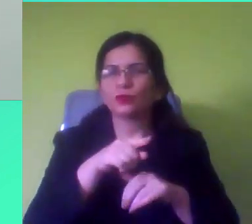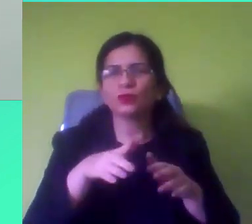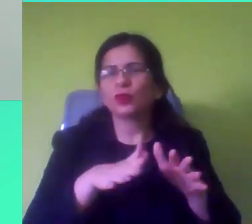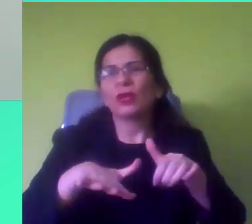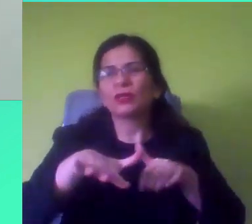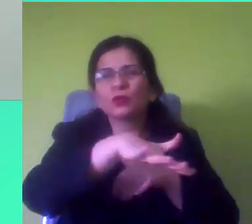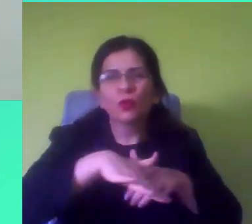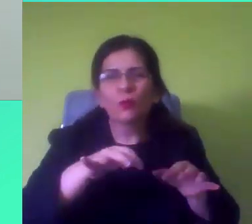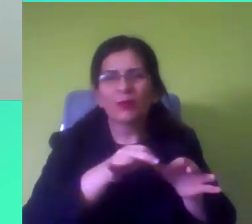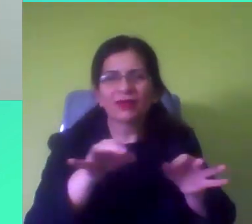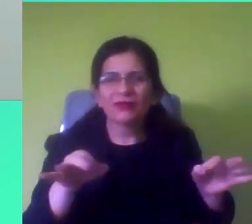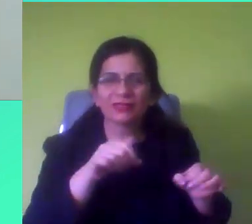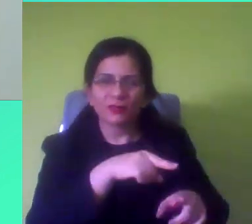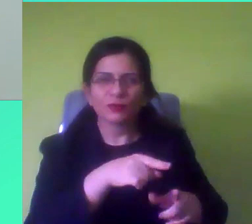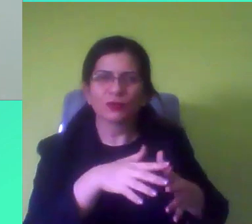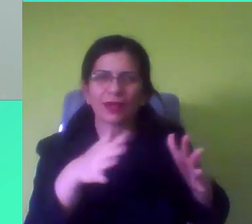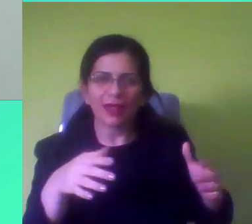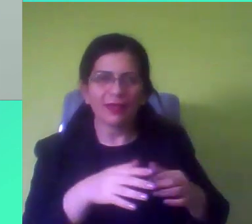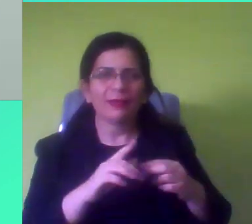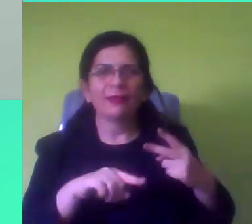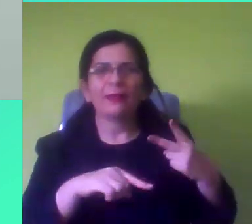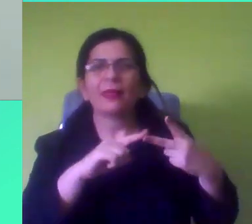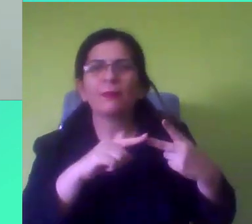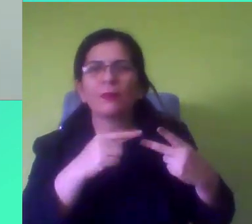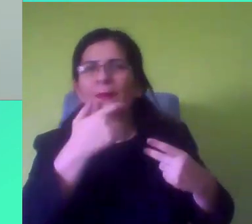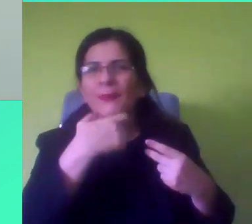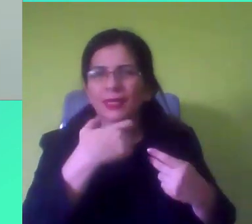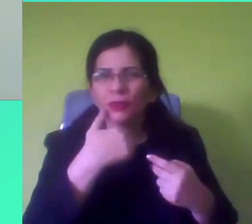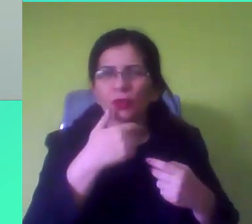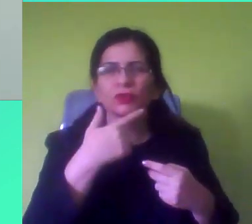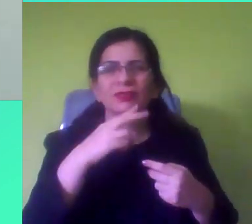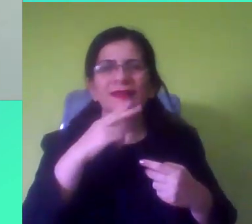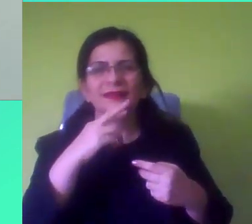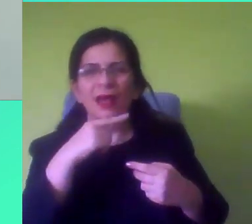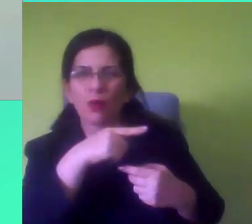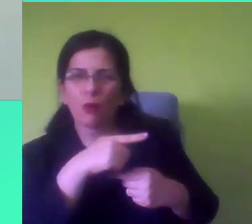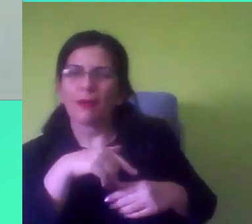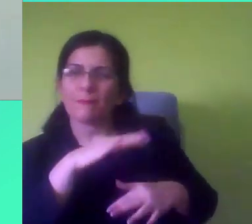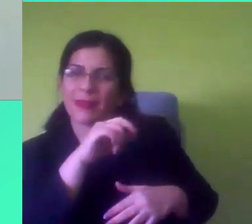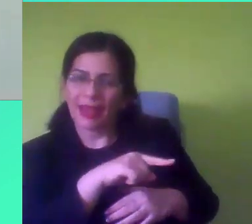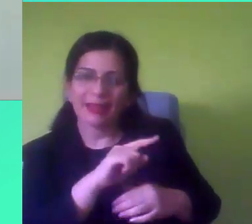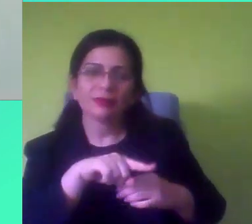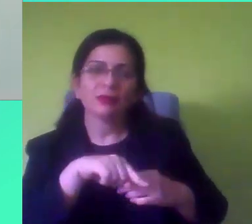kilómetros cuadrados, seguido por la provincia de Mendoza y San Juan. El resto de